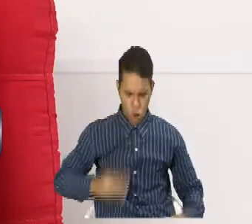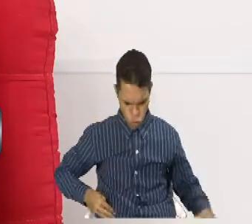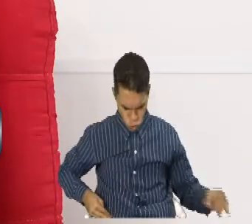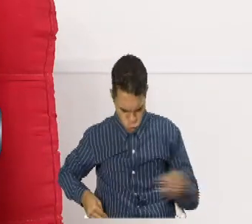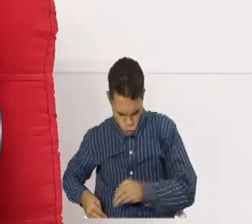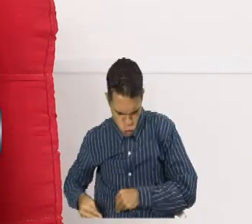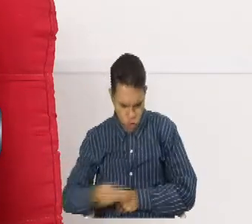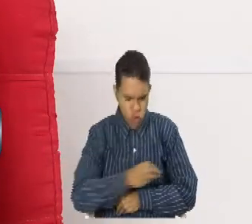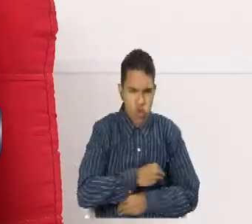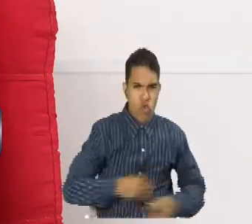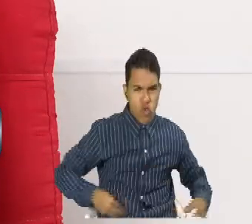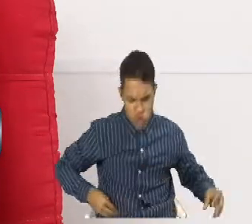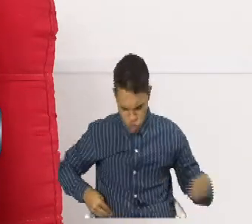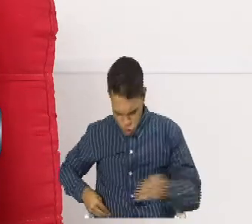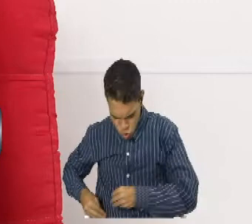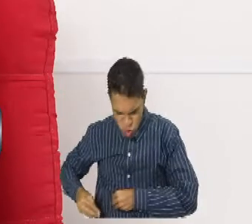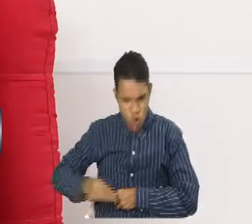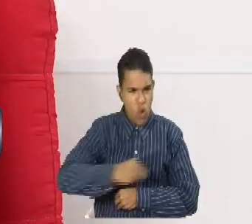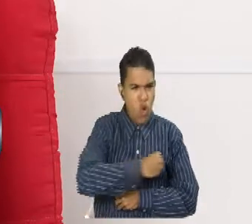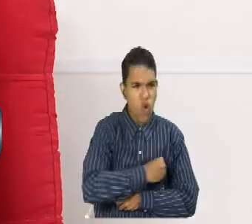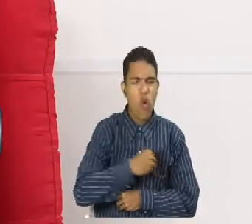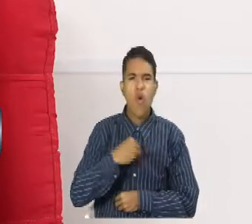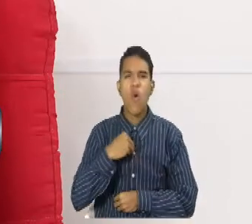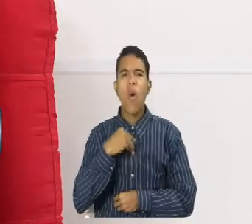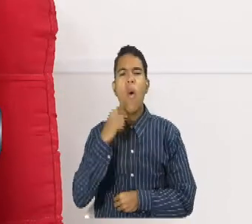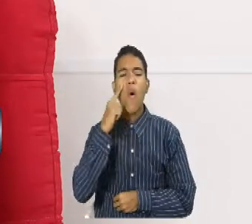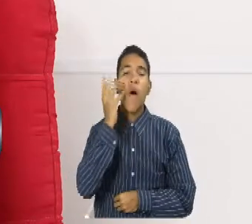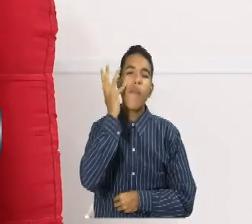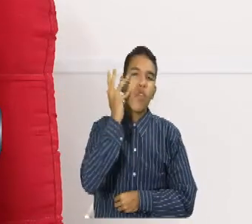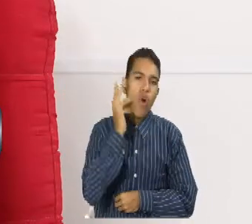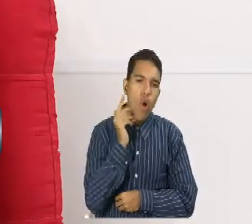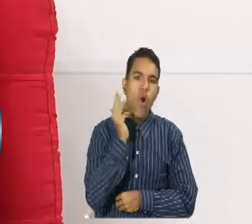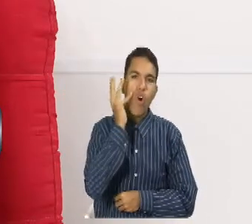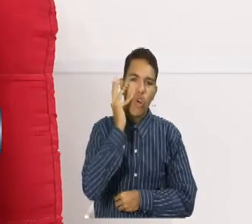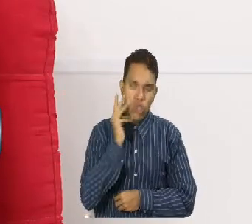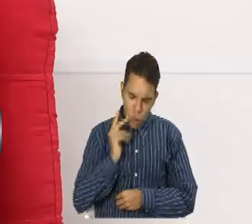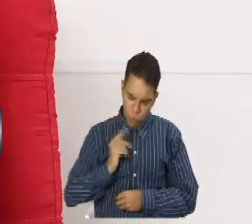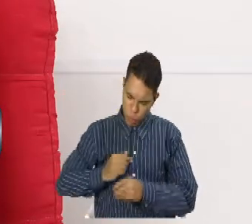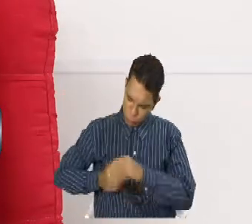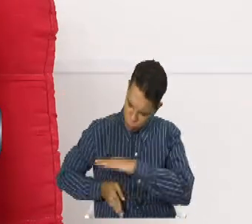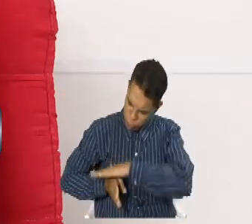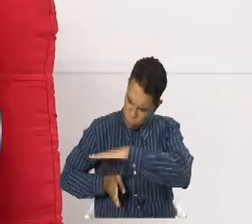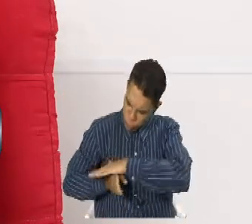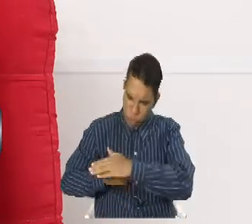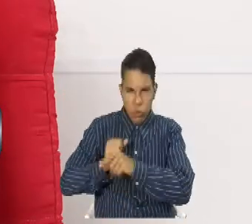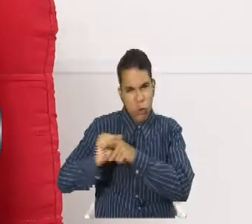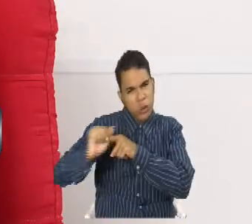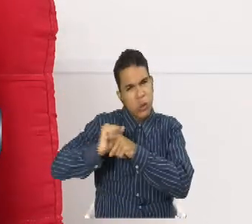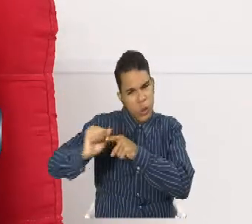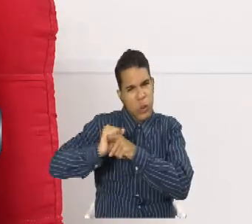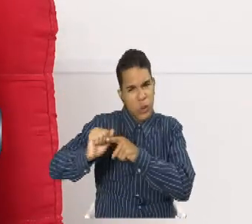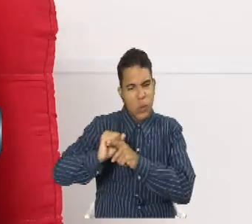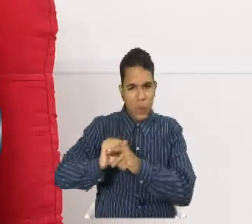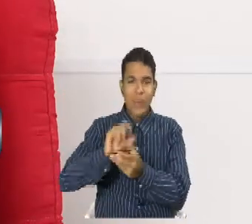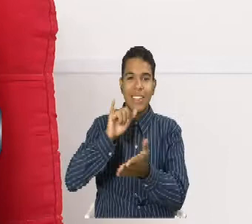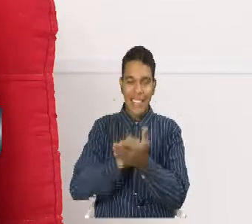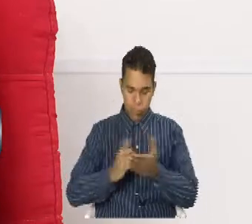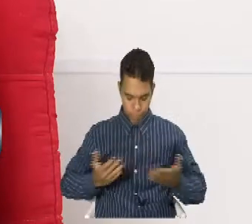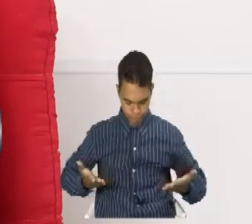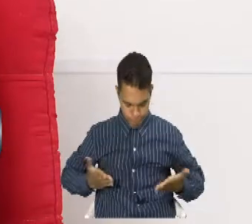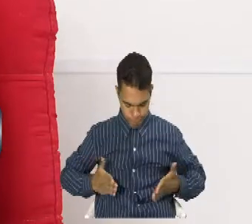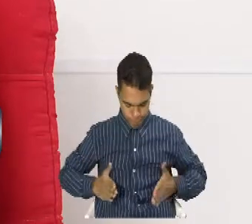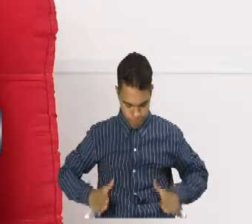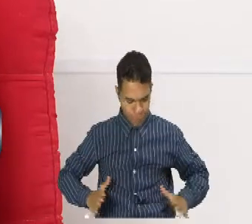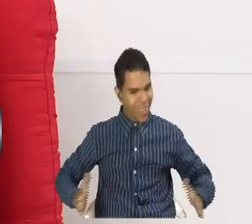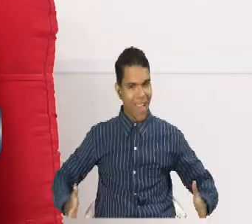como una gotita de agua en una roca. Todos los días ahí dándole, eso hace un moldeo. Eso mismo hace la faja, el efecto